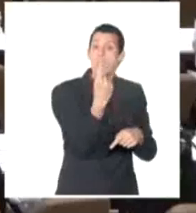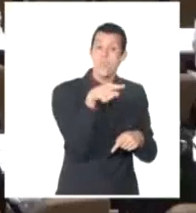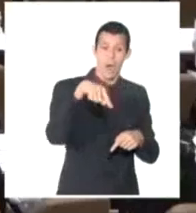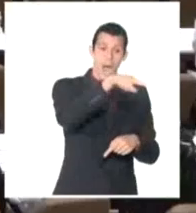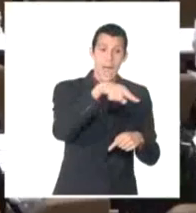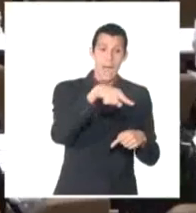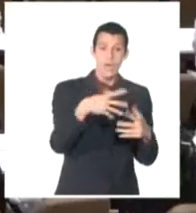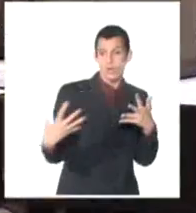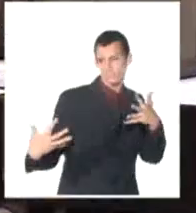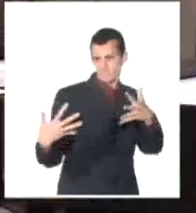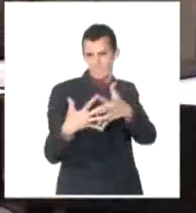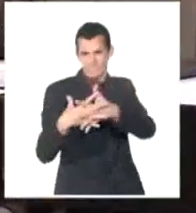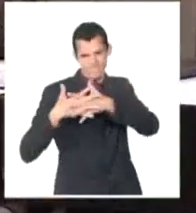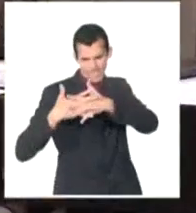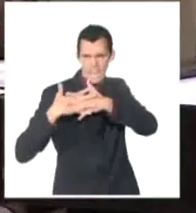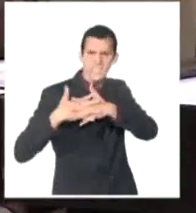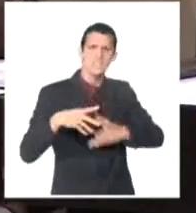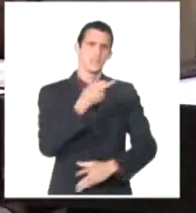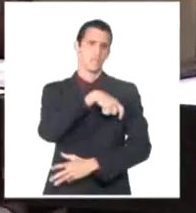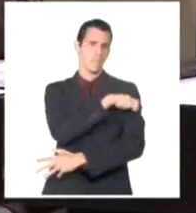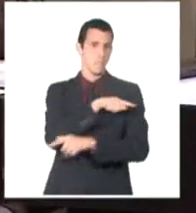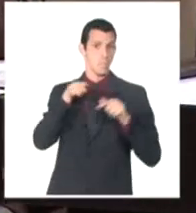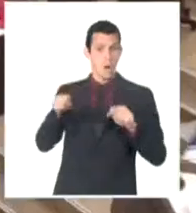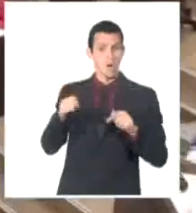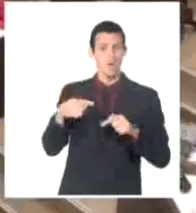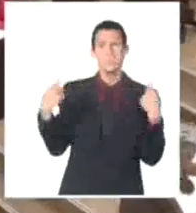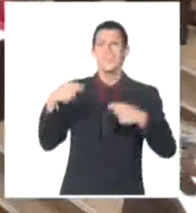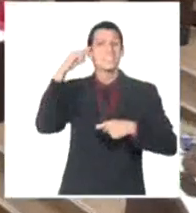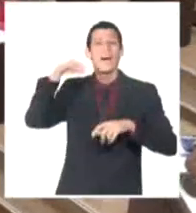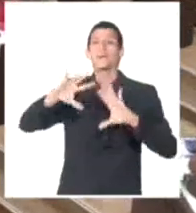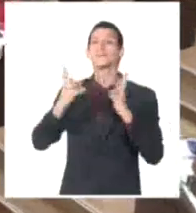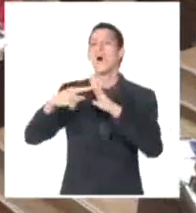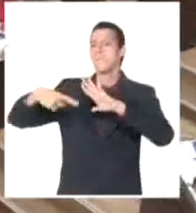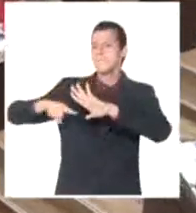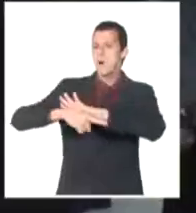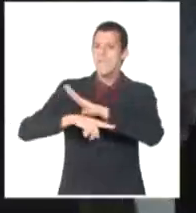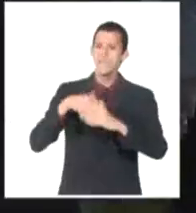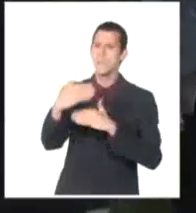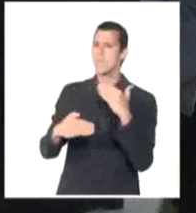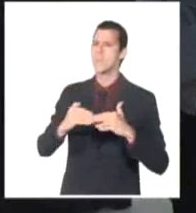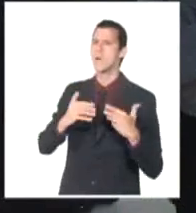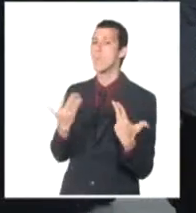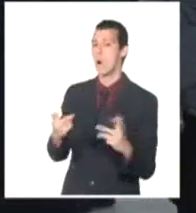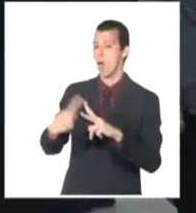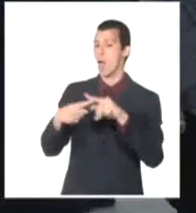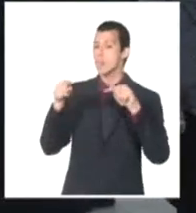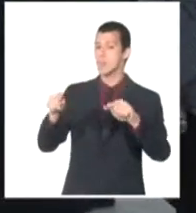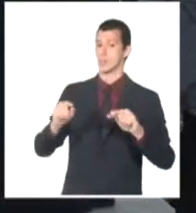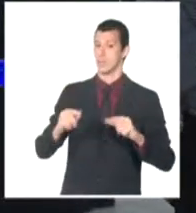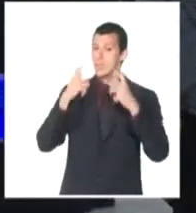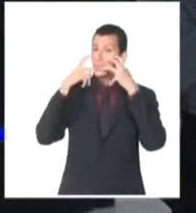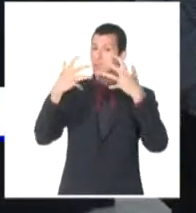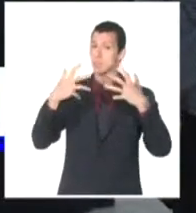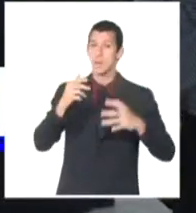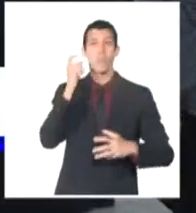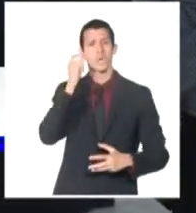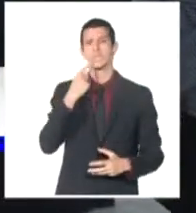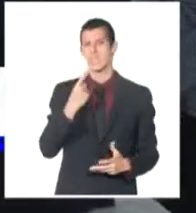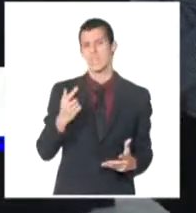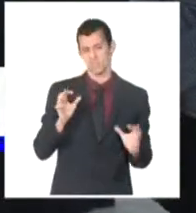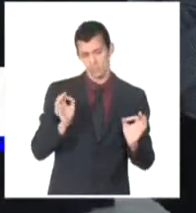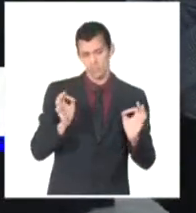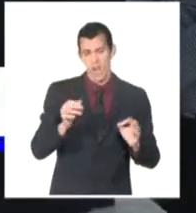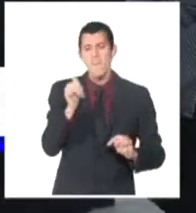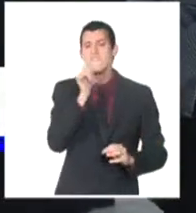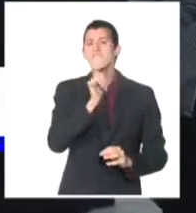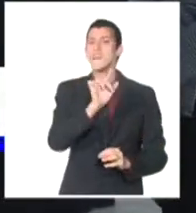esenciales para representar al pueblo en el principal órgano legislativo cubano. Son muchos los retos que estamos enfrentando, pero mucho superior